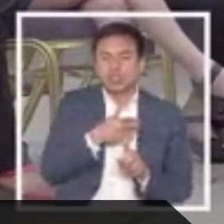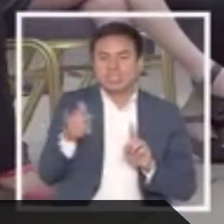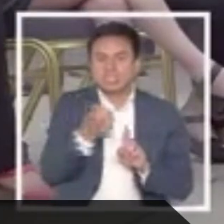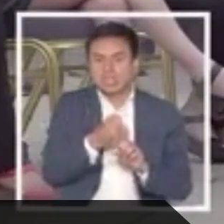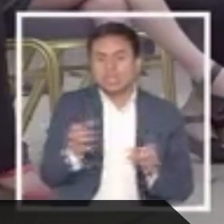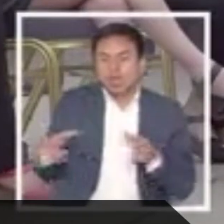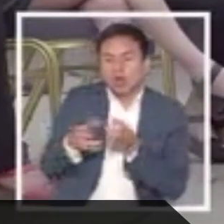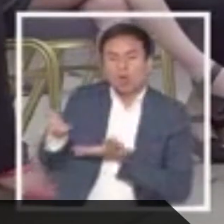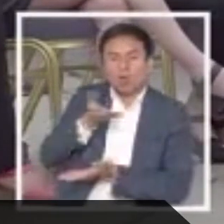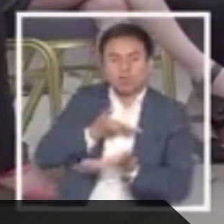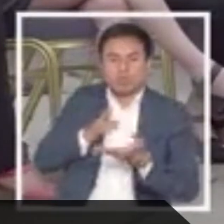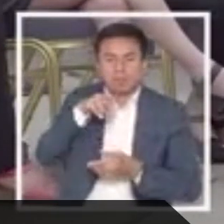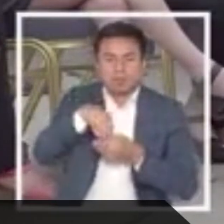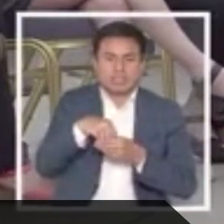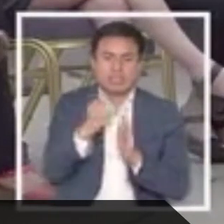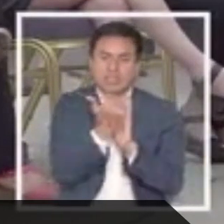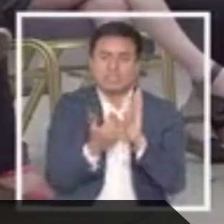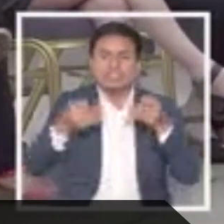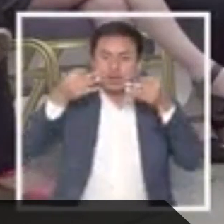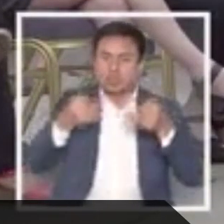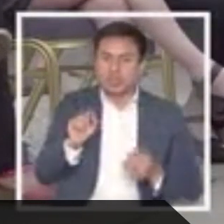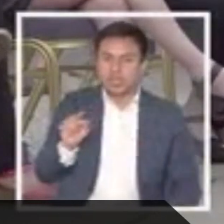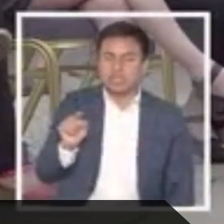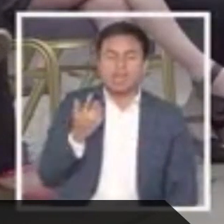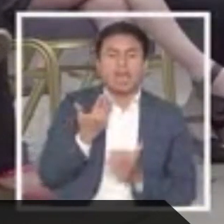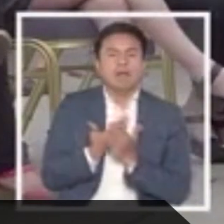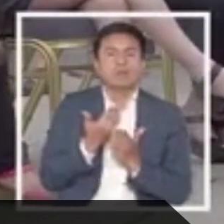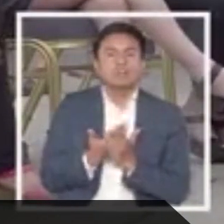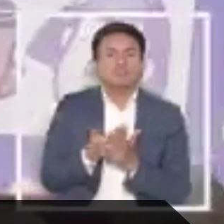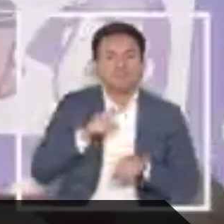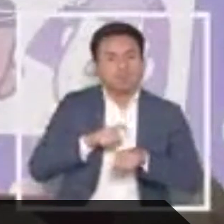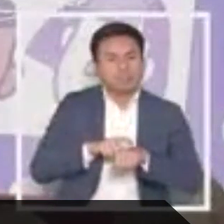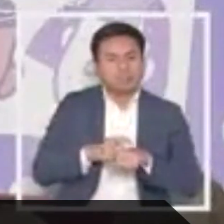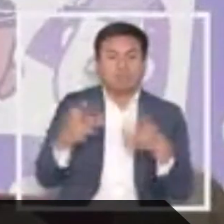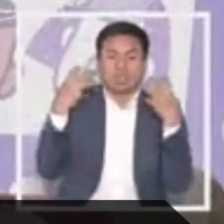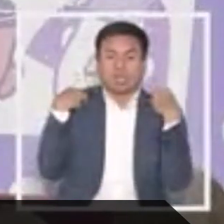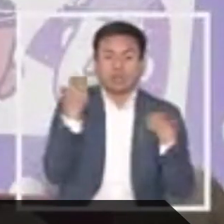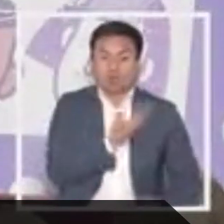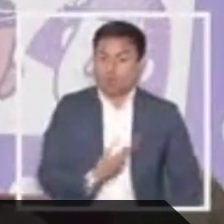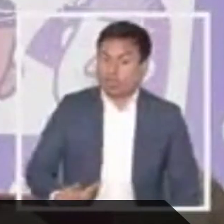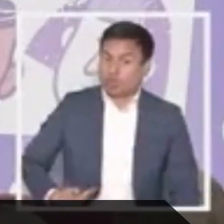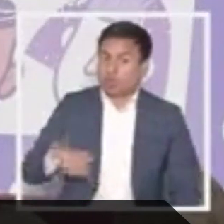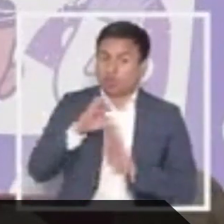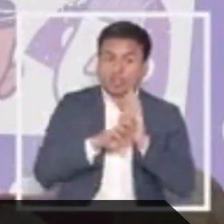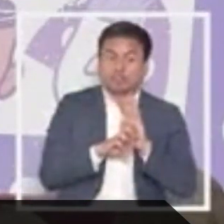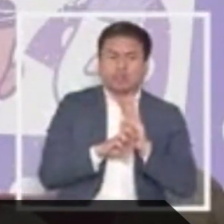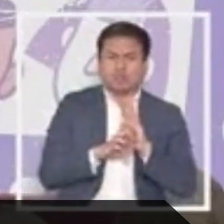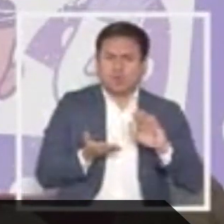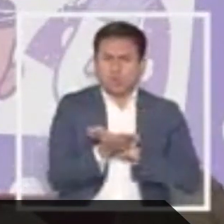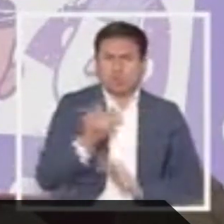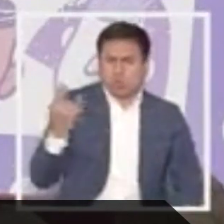Ayer, 8 de marzo, el presidente de la República, Gabriel Boric Font, en la ceremonia de conmemoración del Día Internacional de la Mujer, anunció